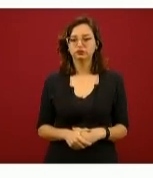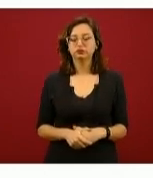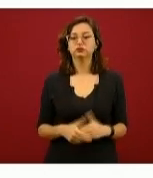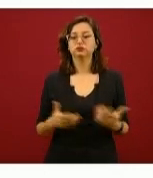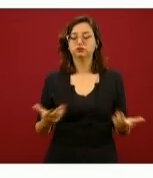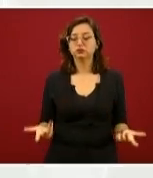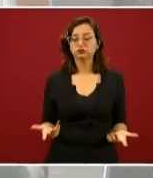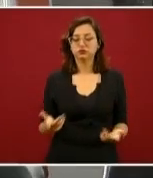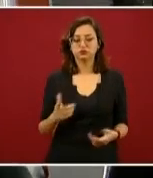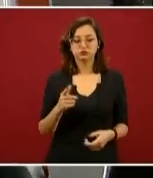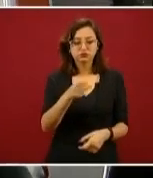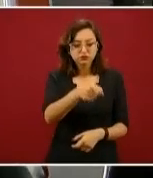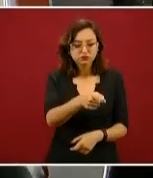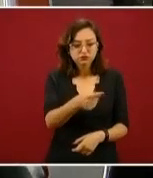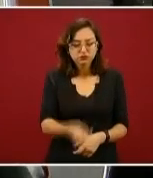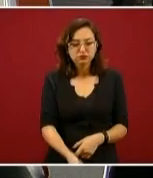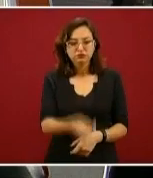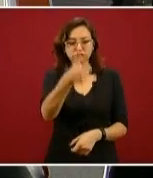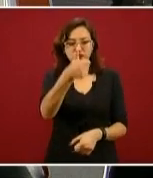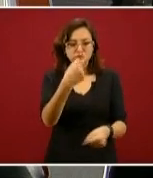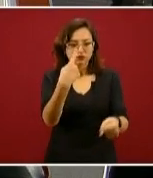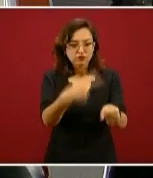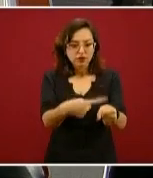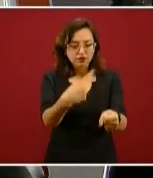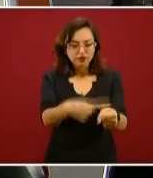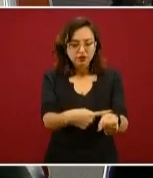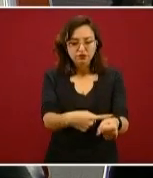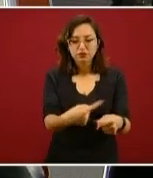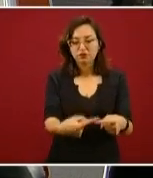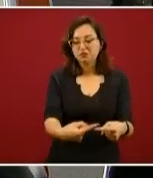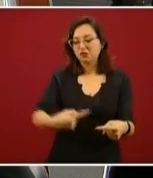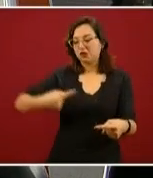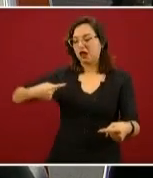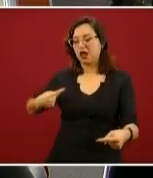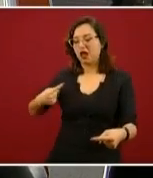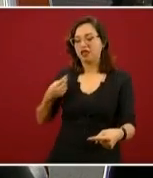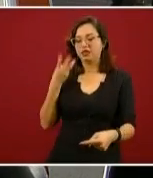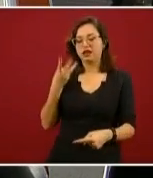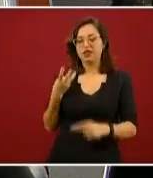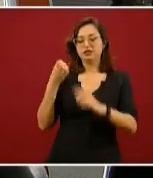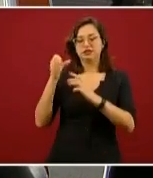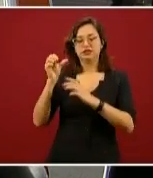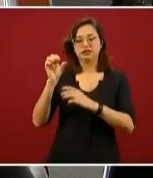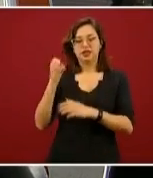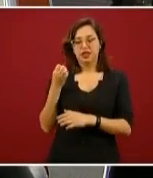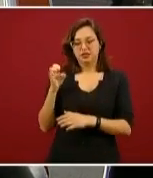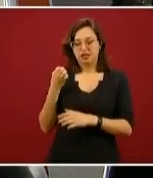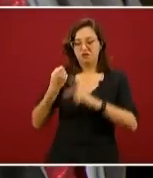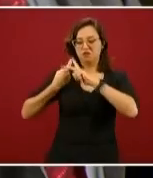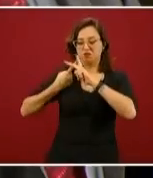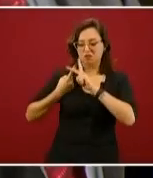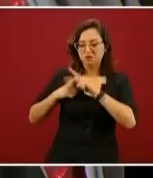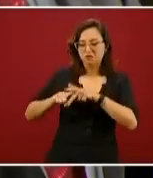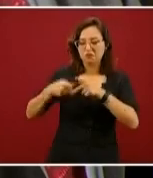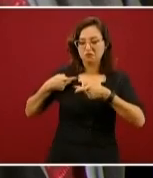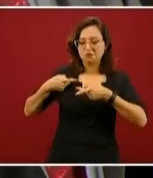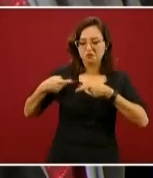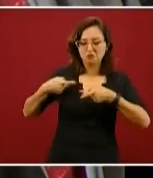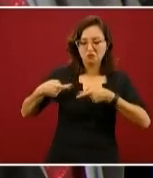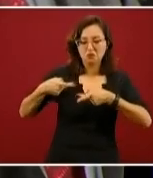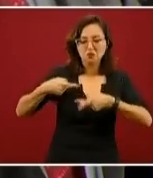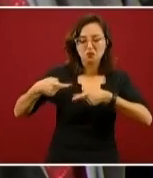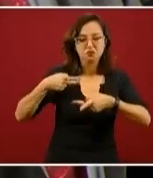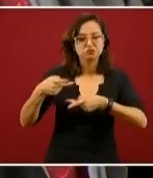cómodamente preparados por un proceso que había iniciado desde el 3 de enero y que se había